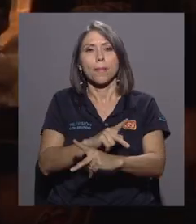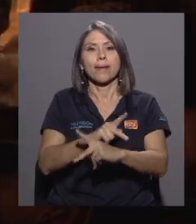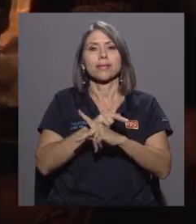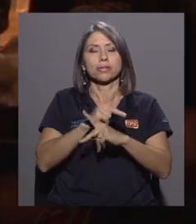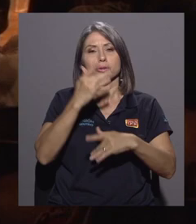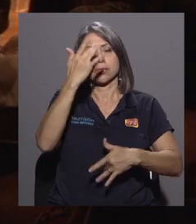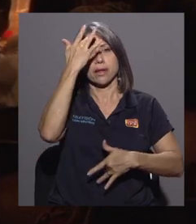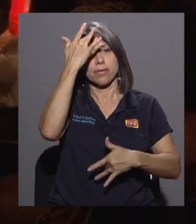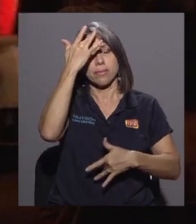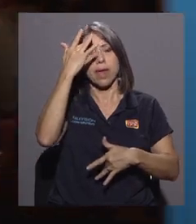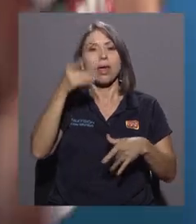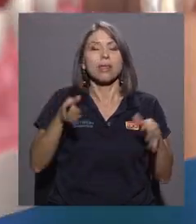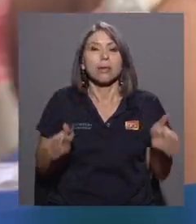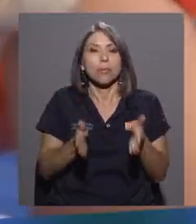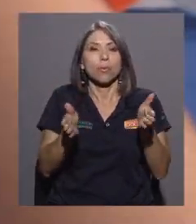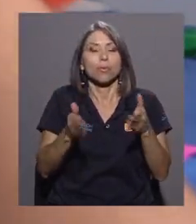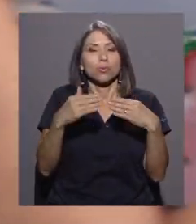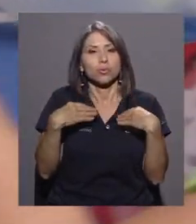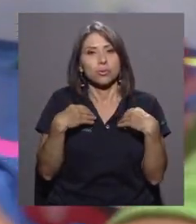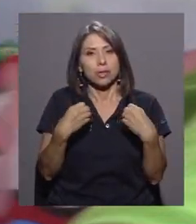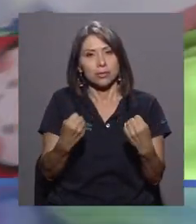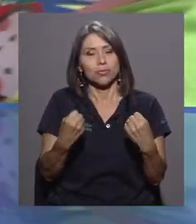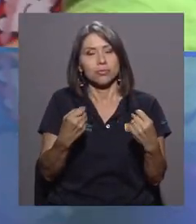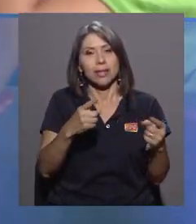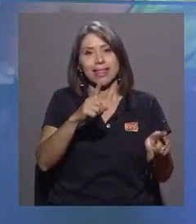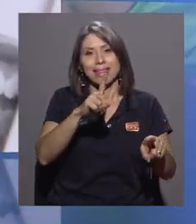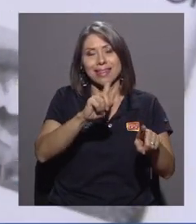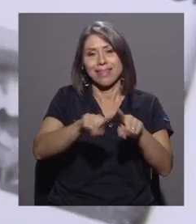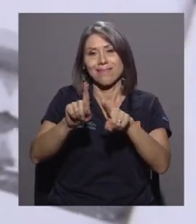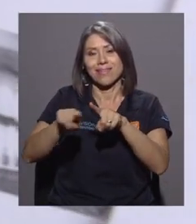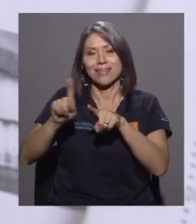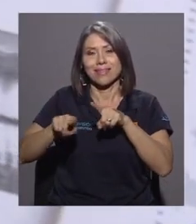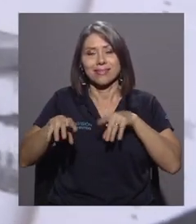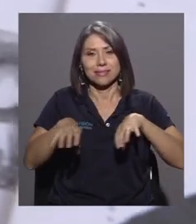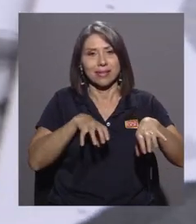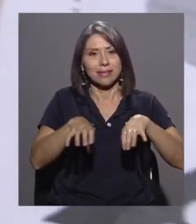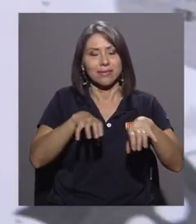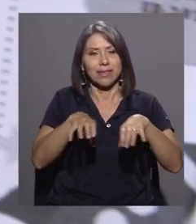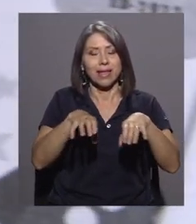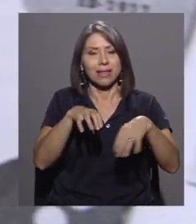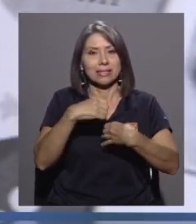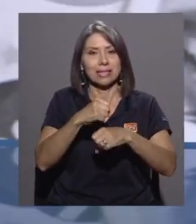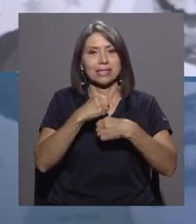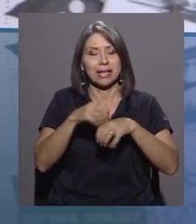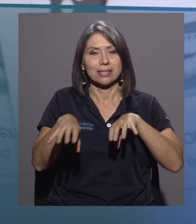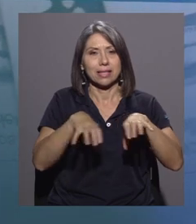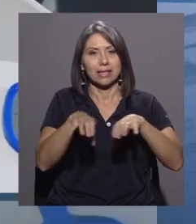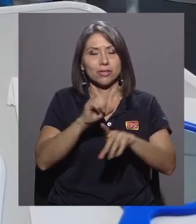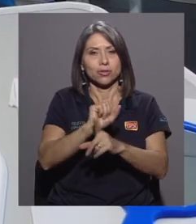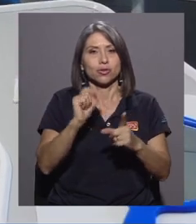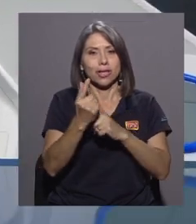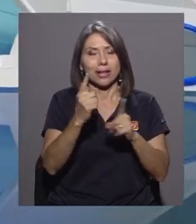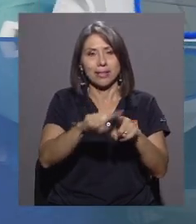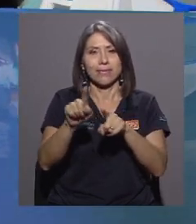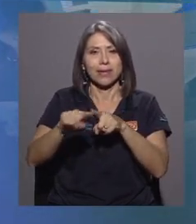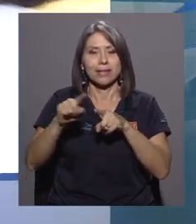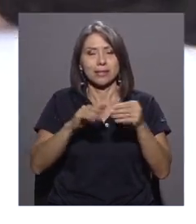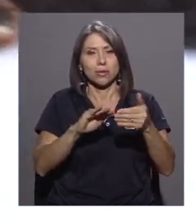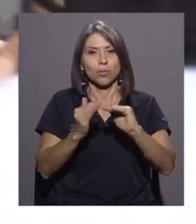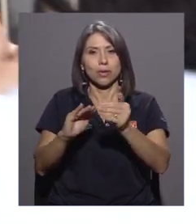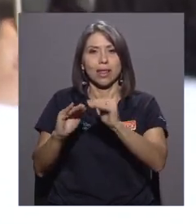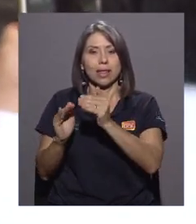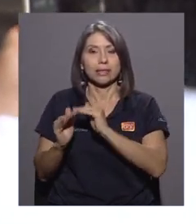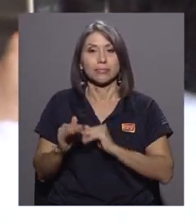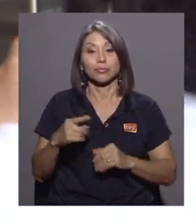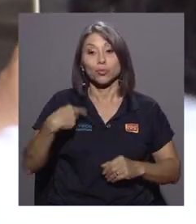de la enfermedad y promoción de la salud en las diferentes actividades que se hacen de acción social en diferentes comunidades. Cuando